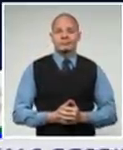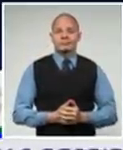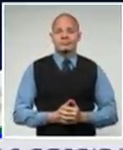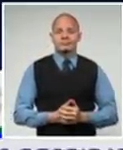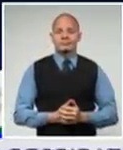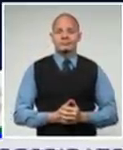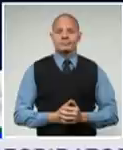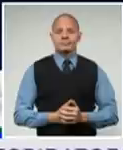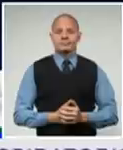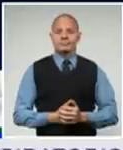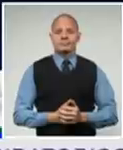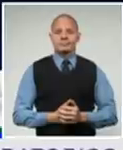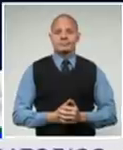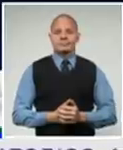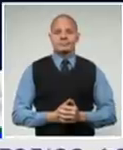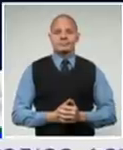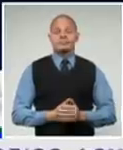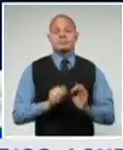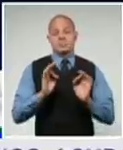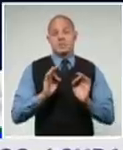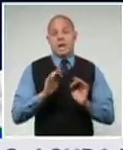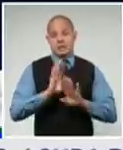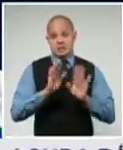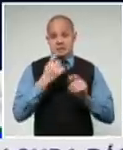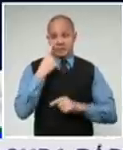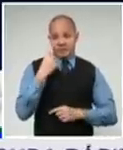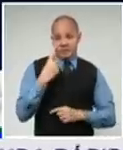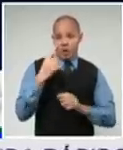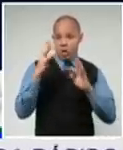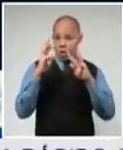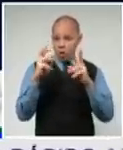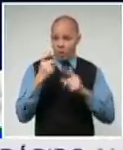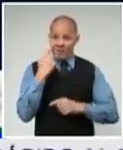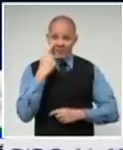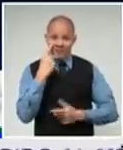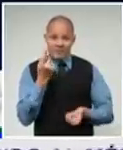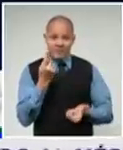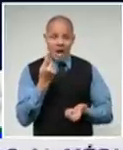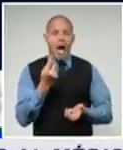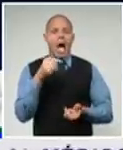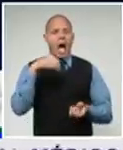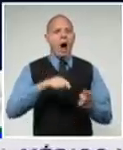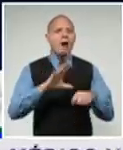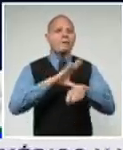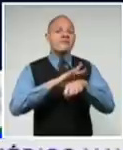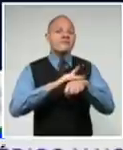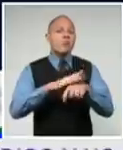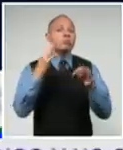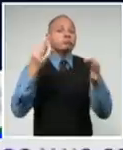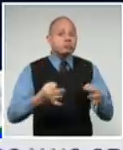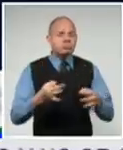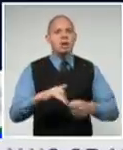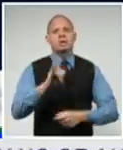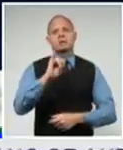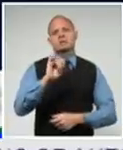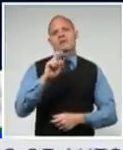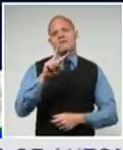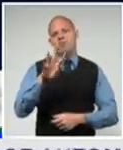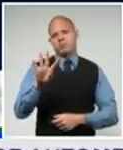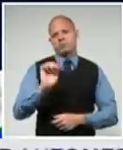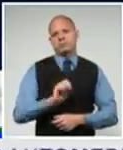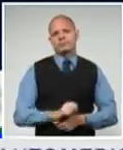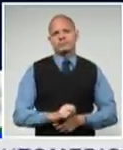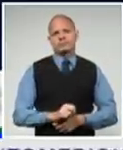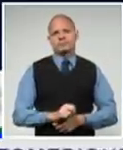Se incrementan y, de hecho, la cifra lo dice. Estamos hablando de 624. Con estas altas